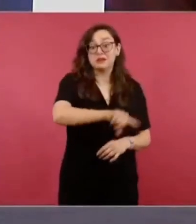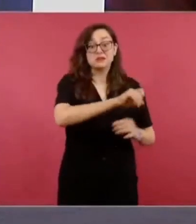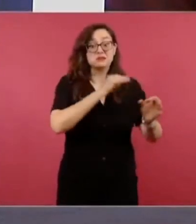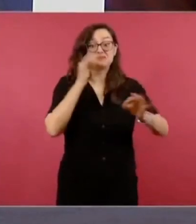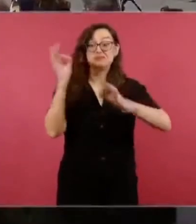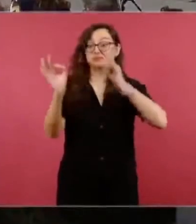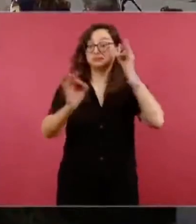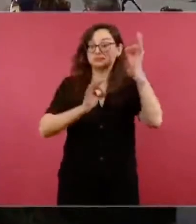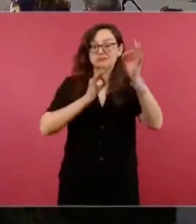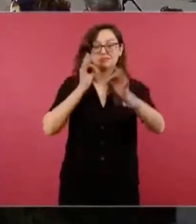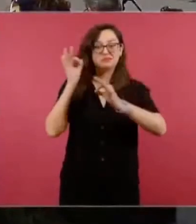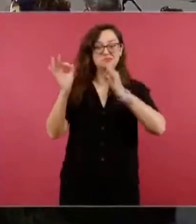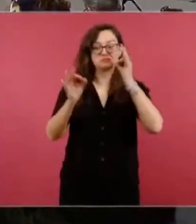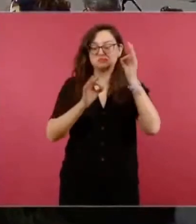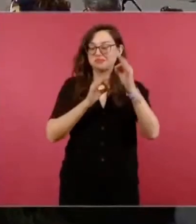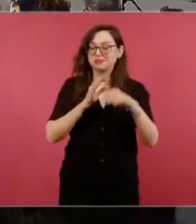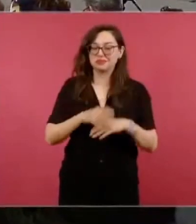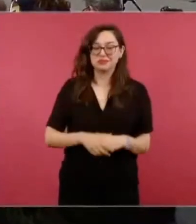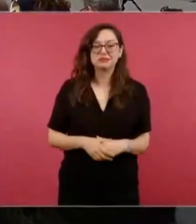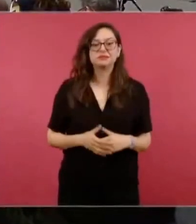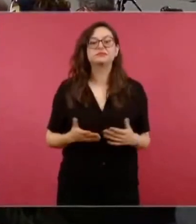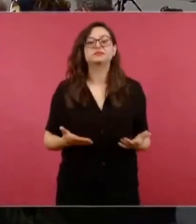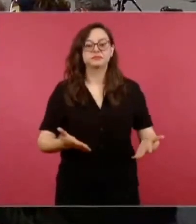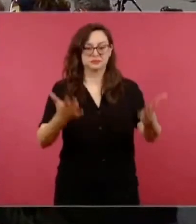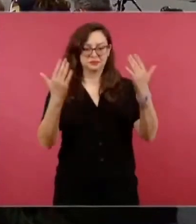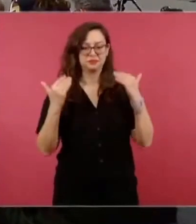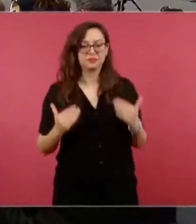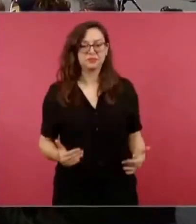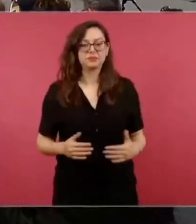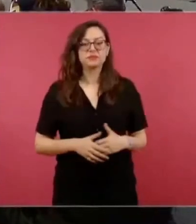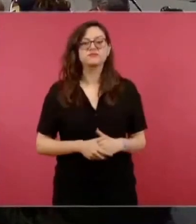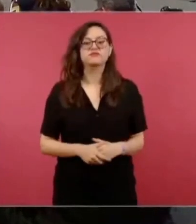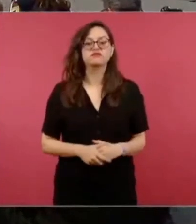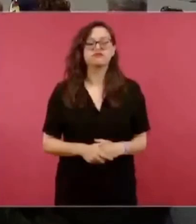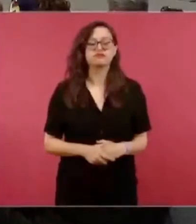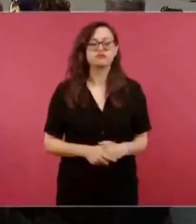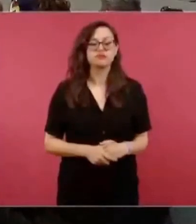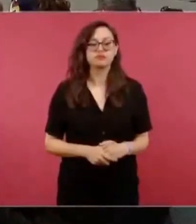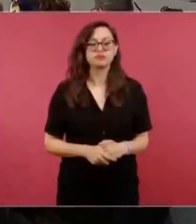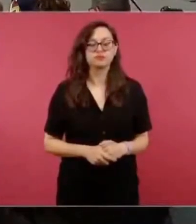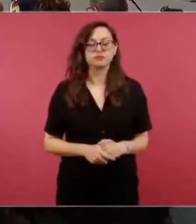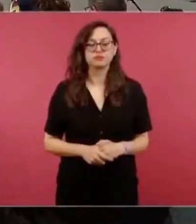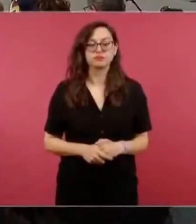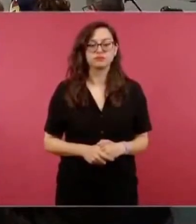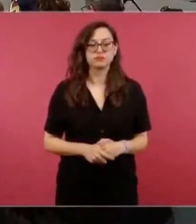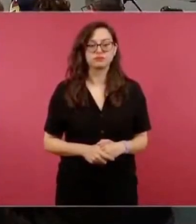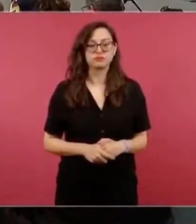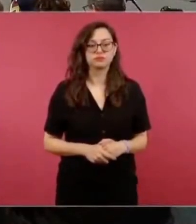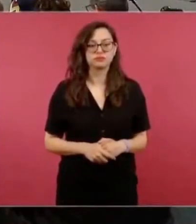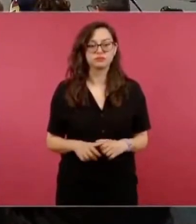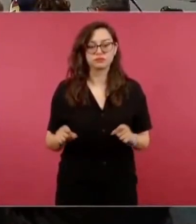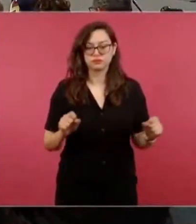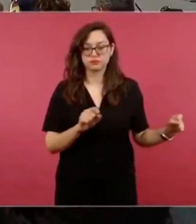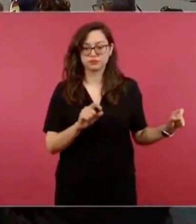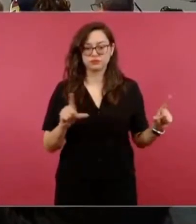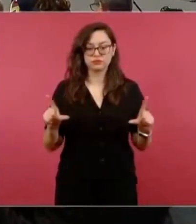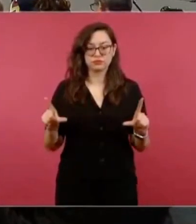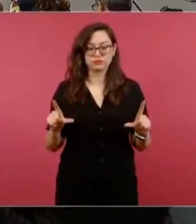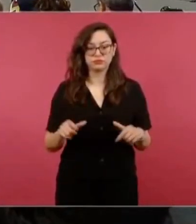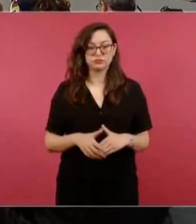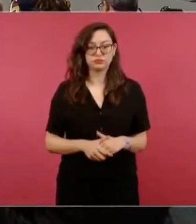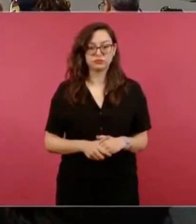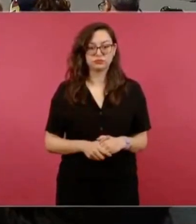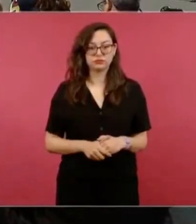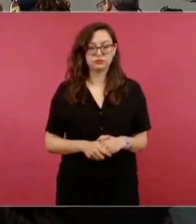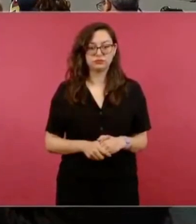Adelante, ya para concluir con tu pregunta, nada más. Adelante, vámonos con las otras cifras. Ya